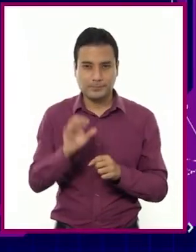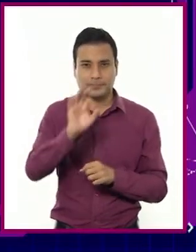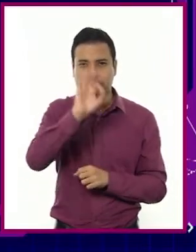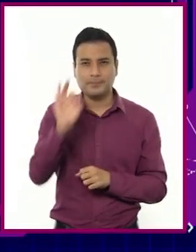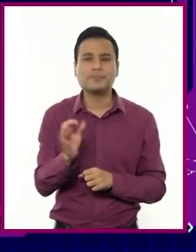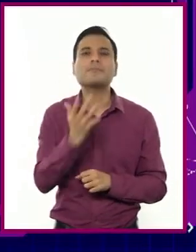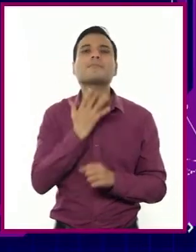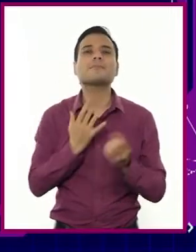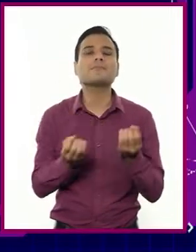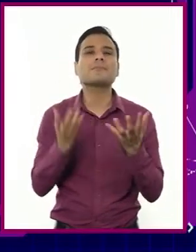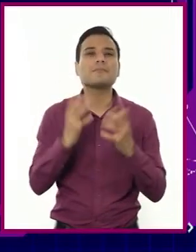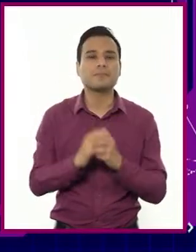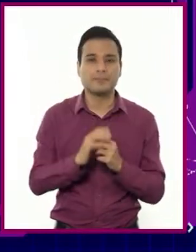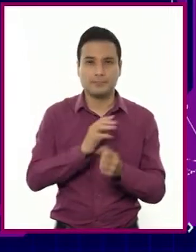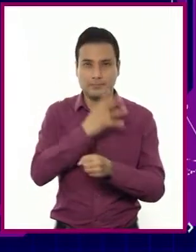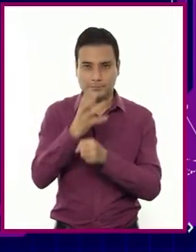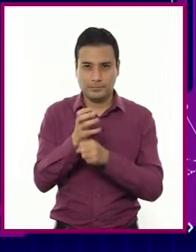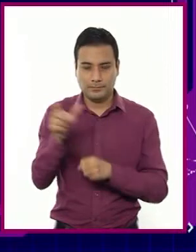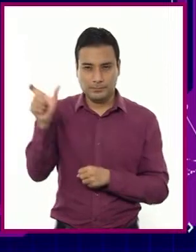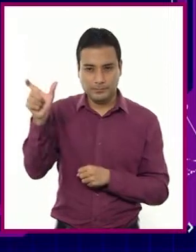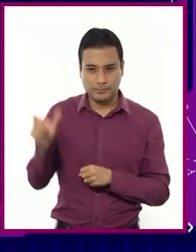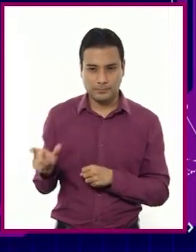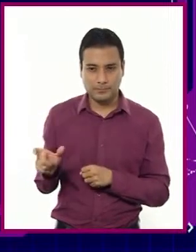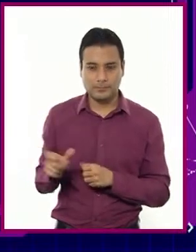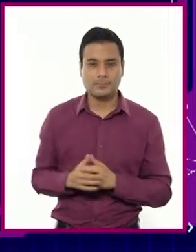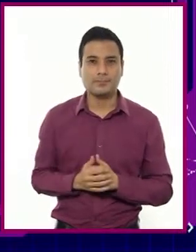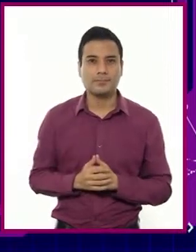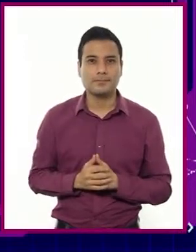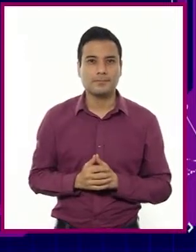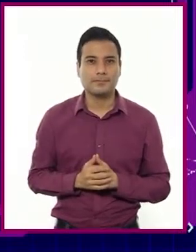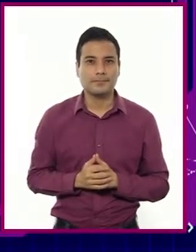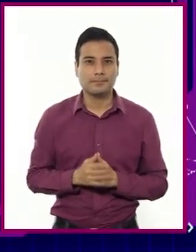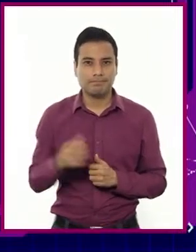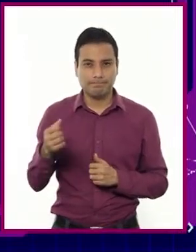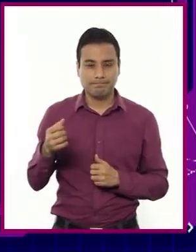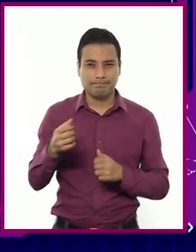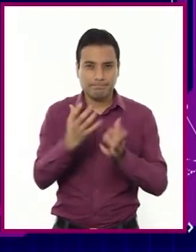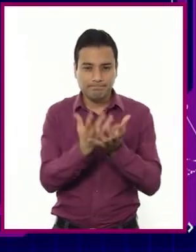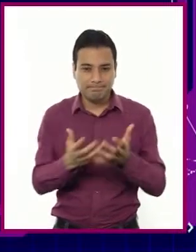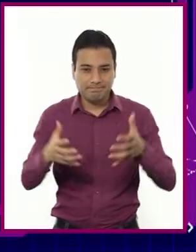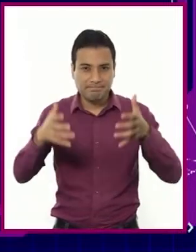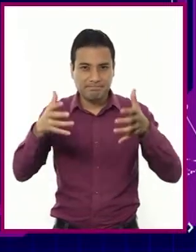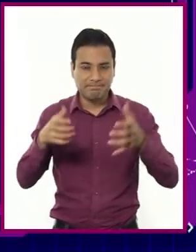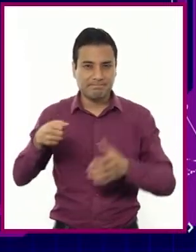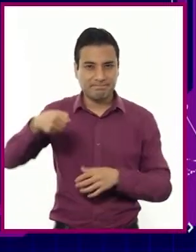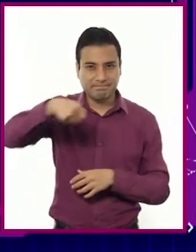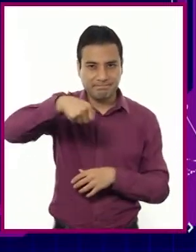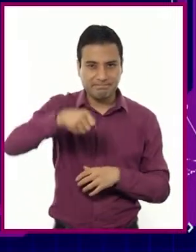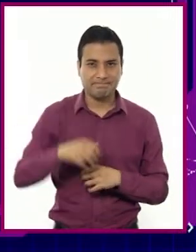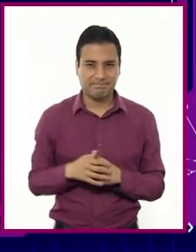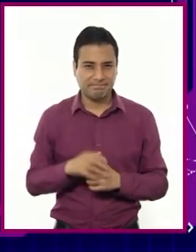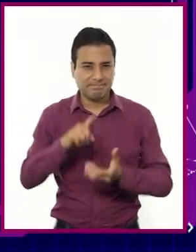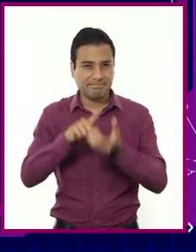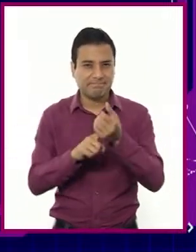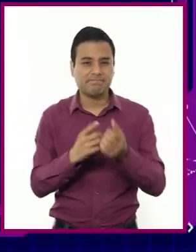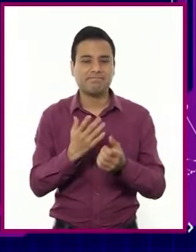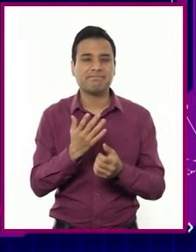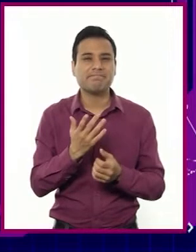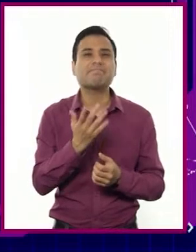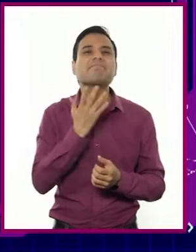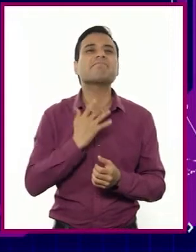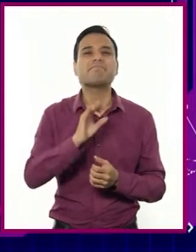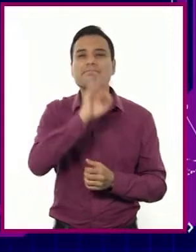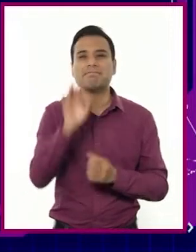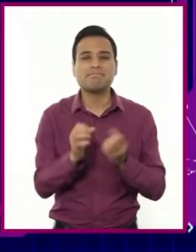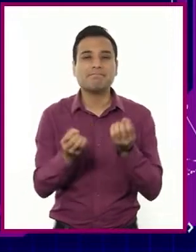y finalmente, en la cuarta columna, los galones de alcohol que contiene cada disolución. De